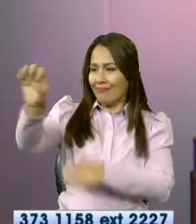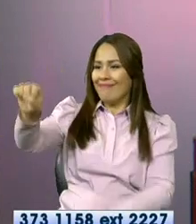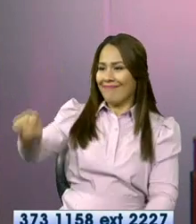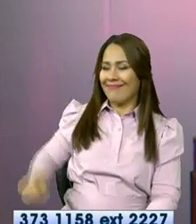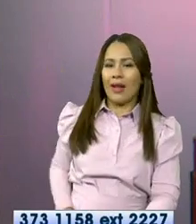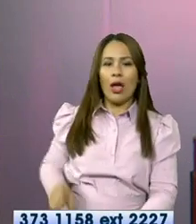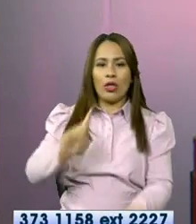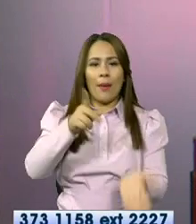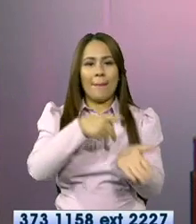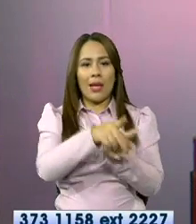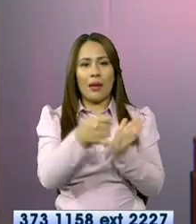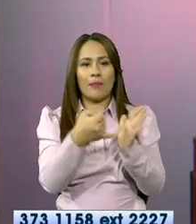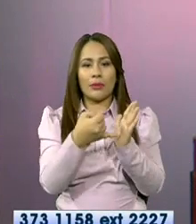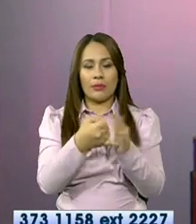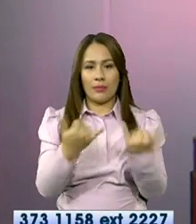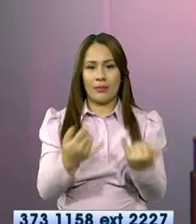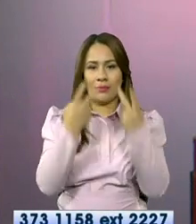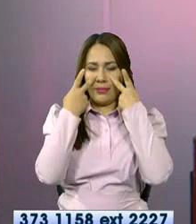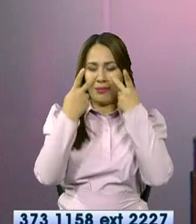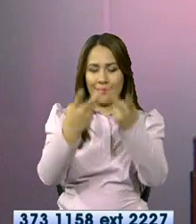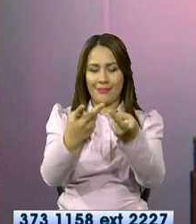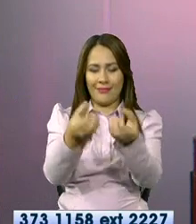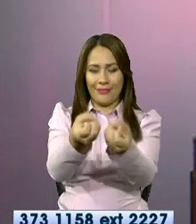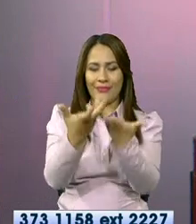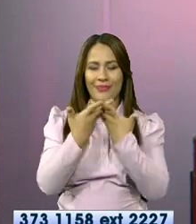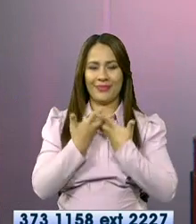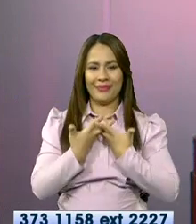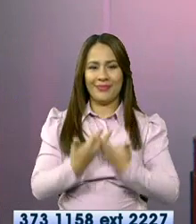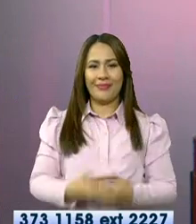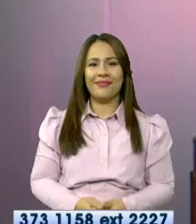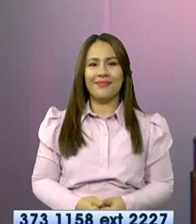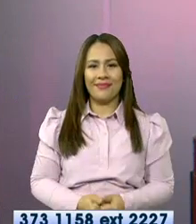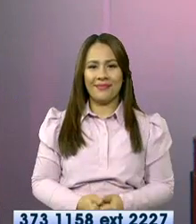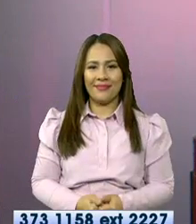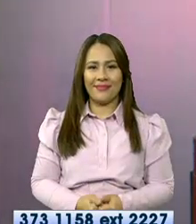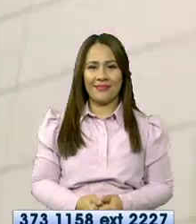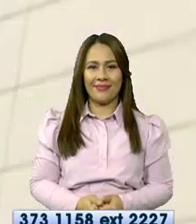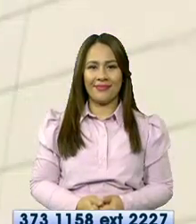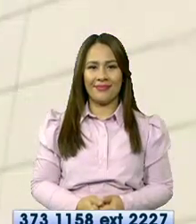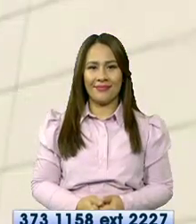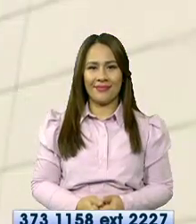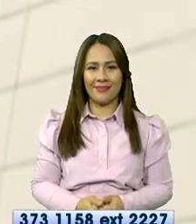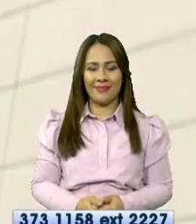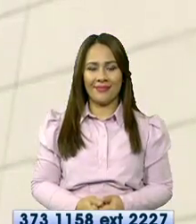pagar impuestos. A continuación, conozcamos cuáles son.